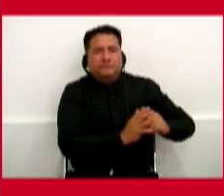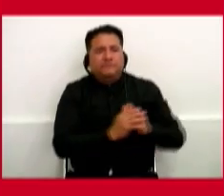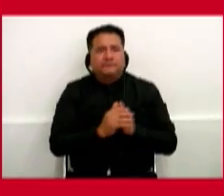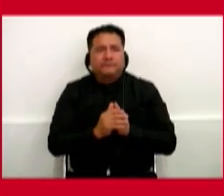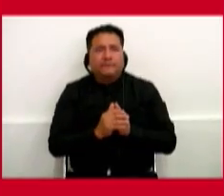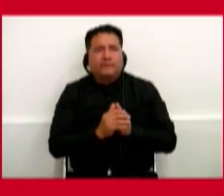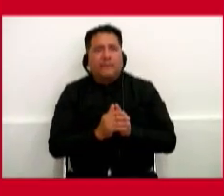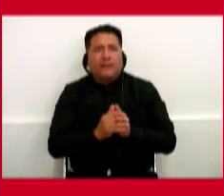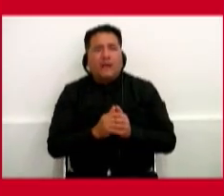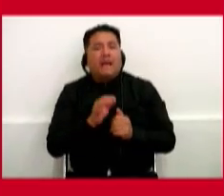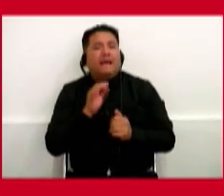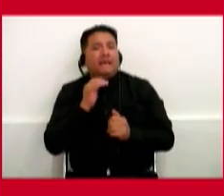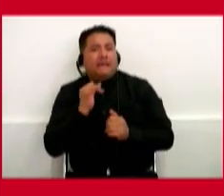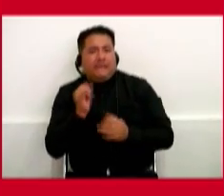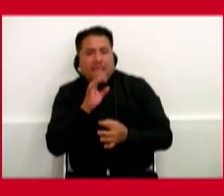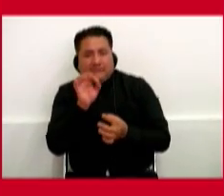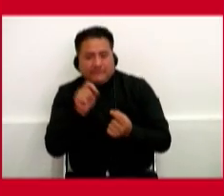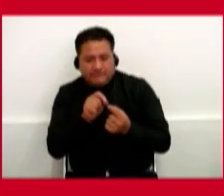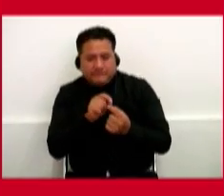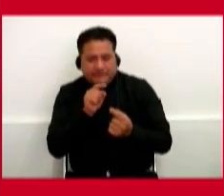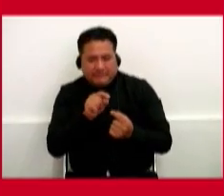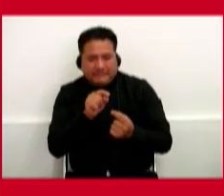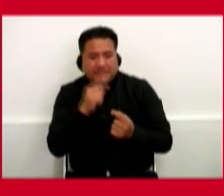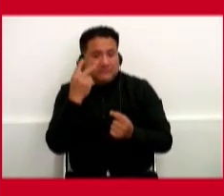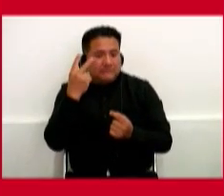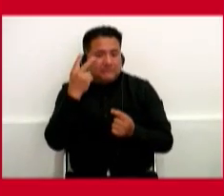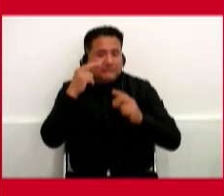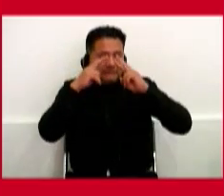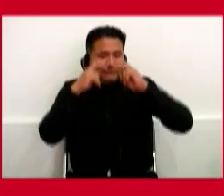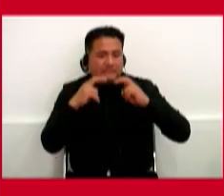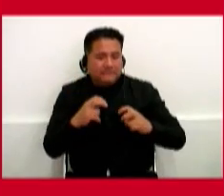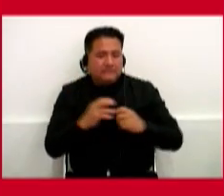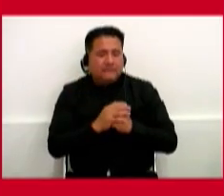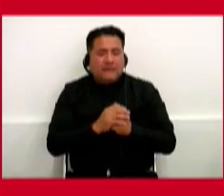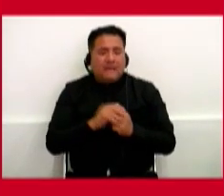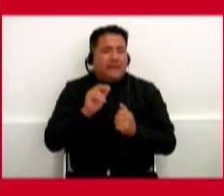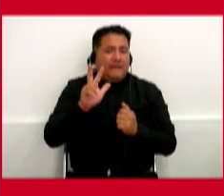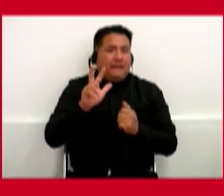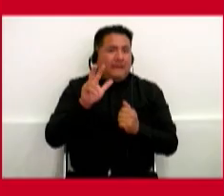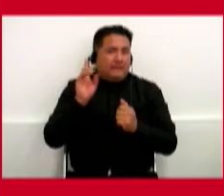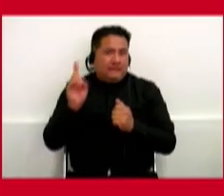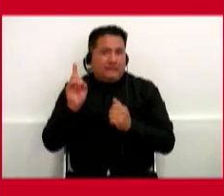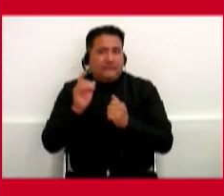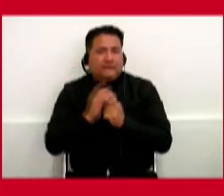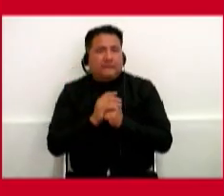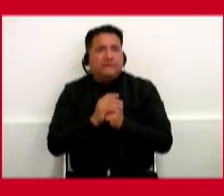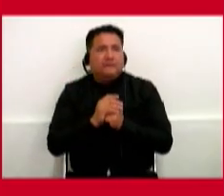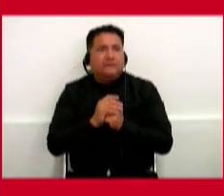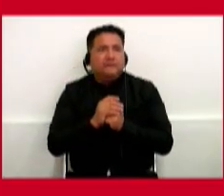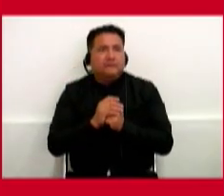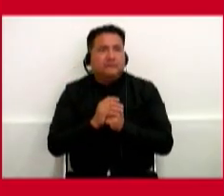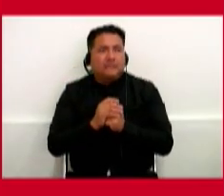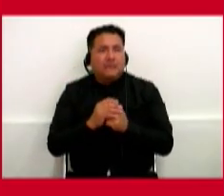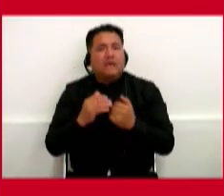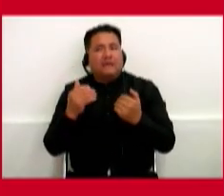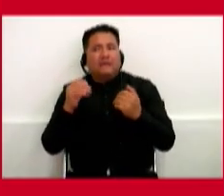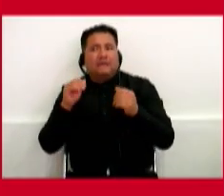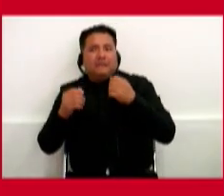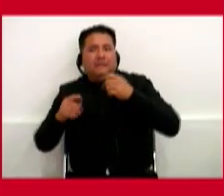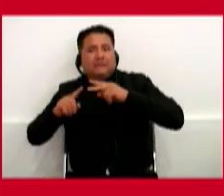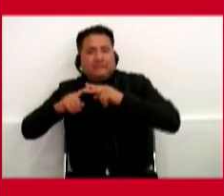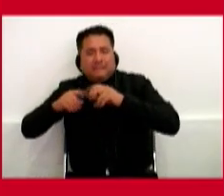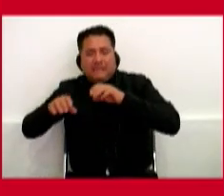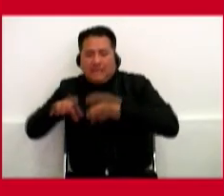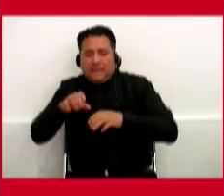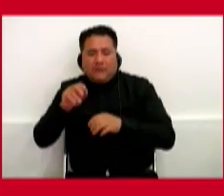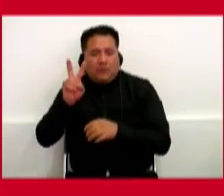Y justamente estos son los análisis preliminares, ¿no? Antes de hacer el 3D propiamente, se empezó a hacer algunos 2D, ya sea con método de equilibrio